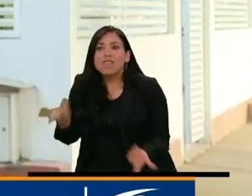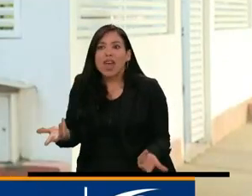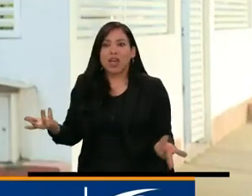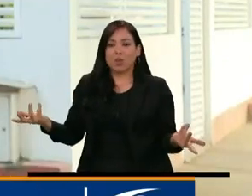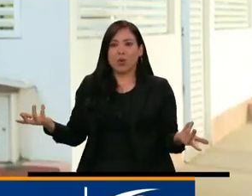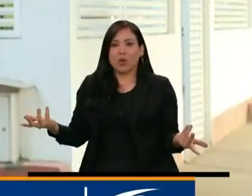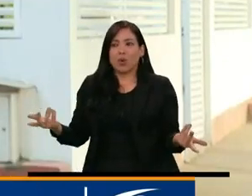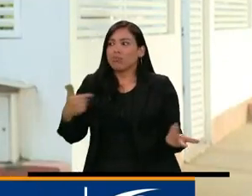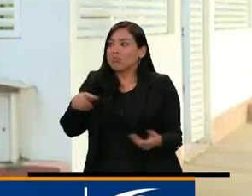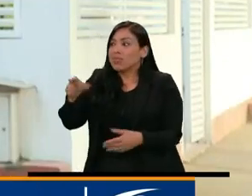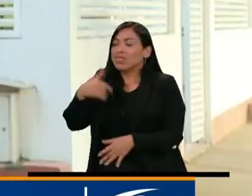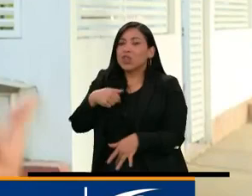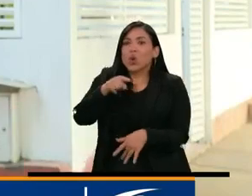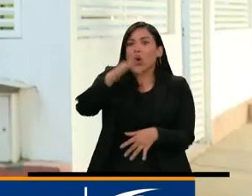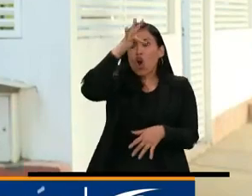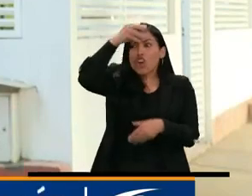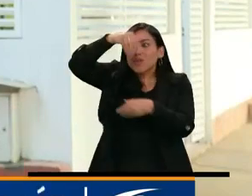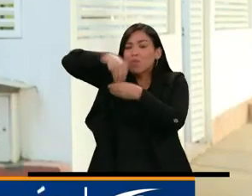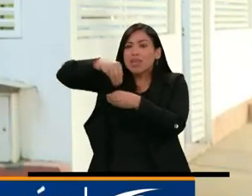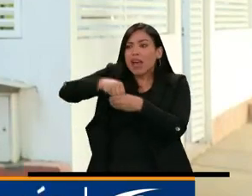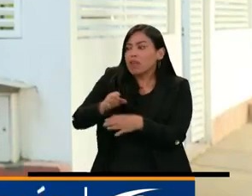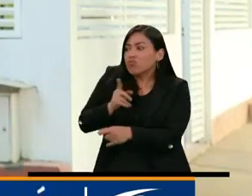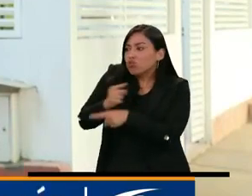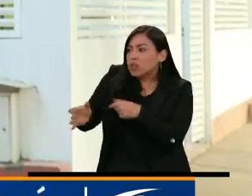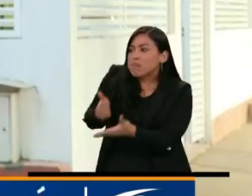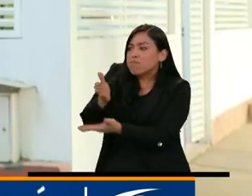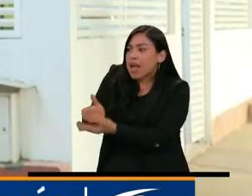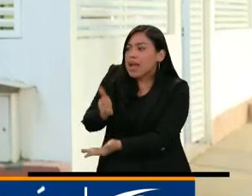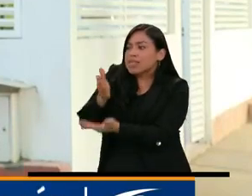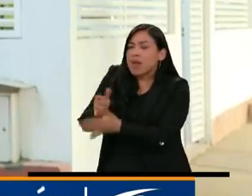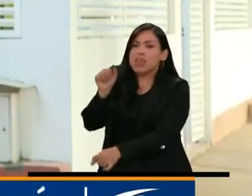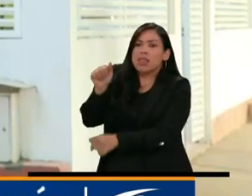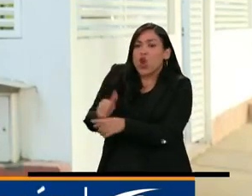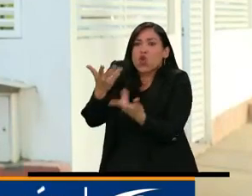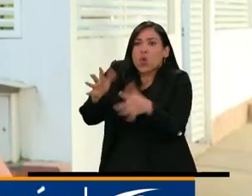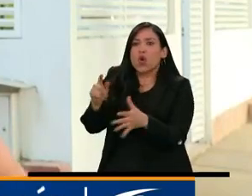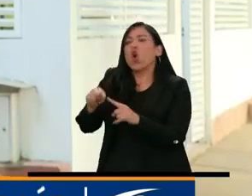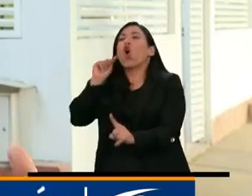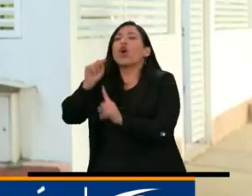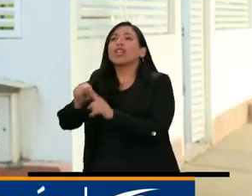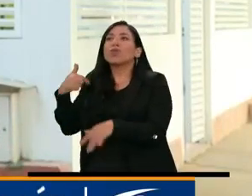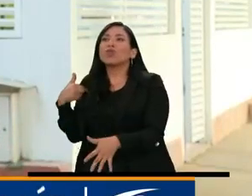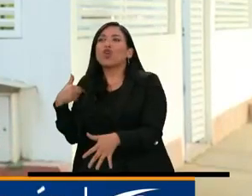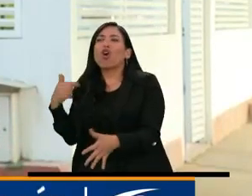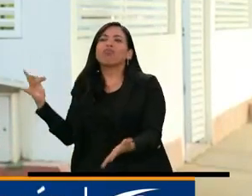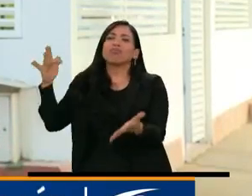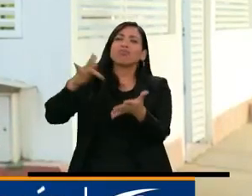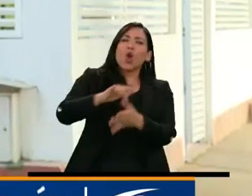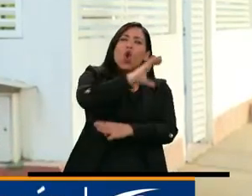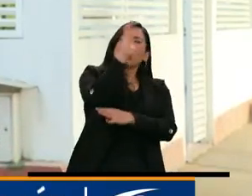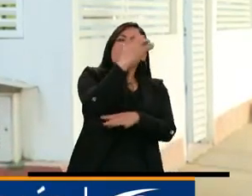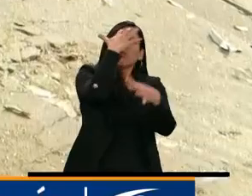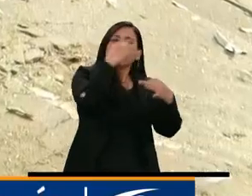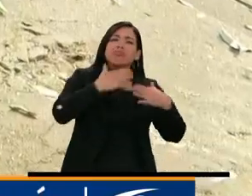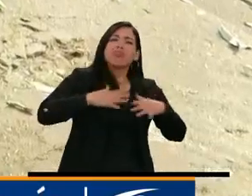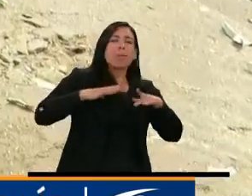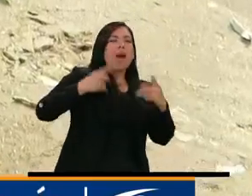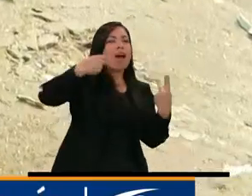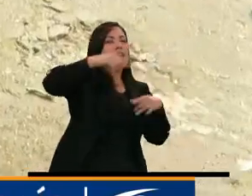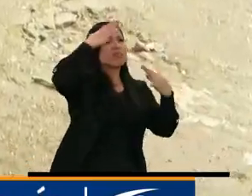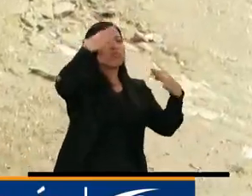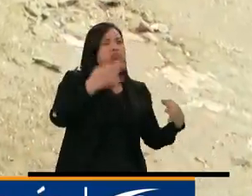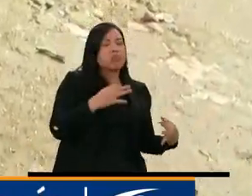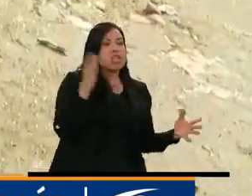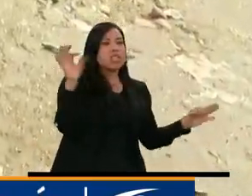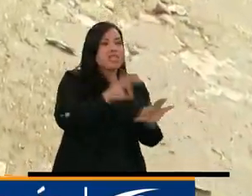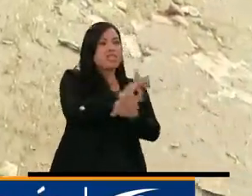cada una semana y no lo quiero dejar a mi hermano adentro. Porque me vine acá para despejarme un poco y pasar un buen momento. Desde el